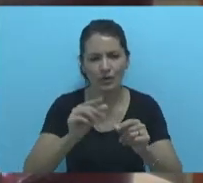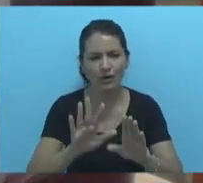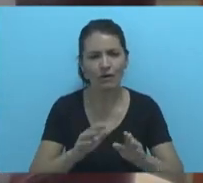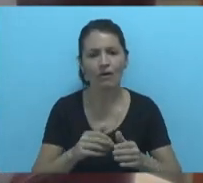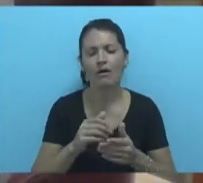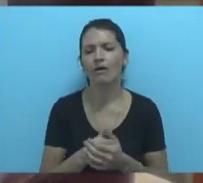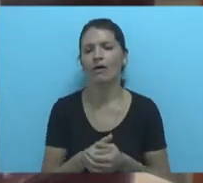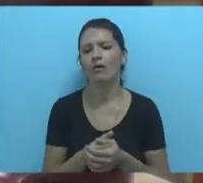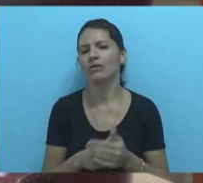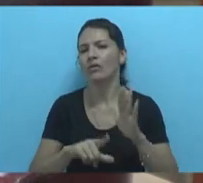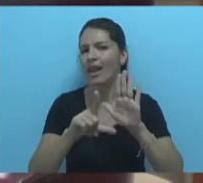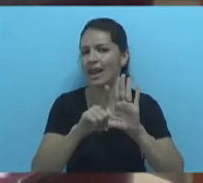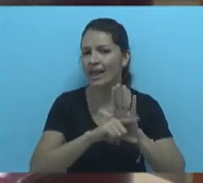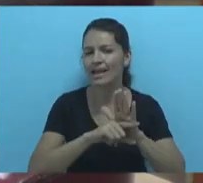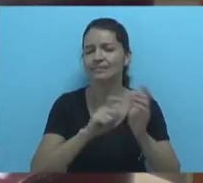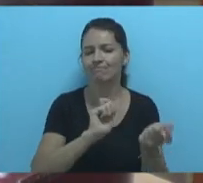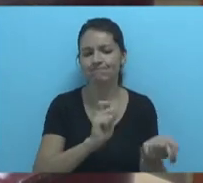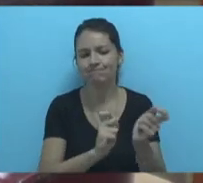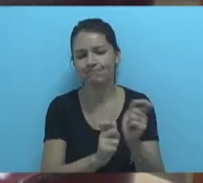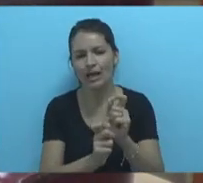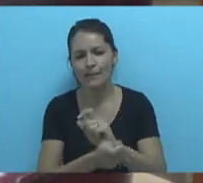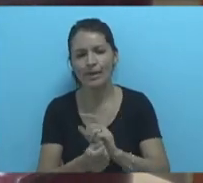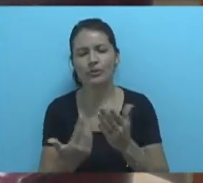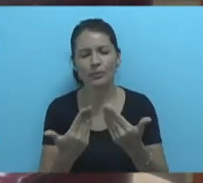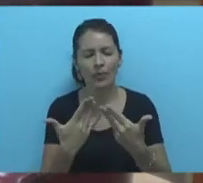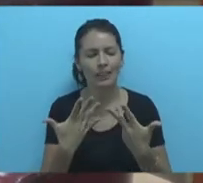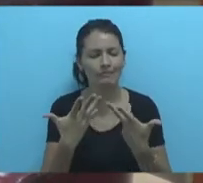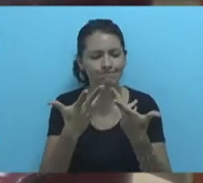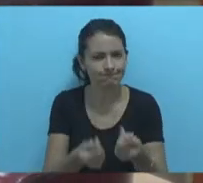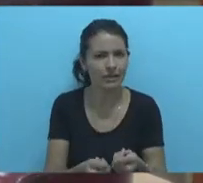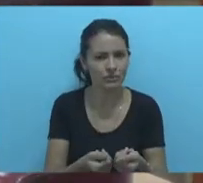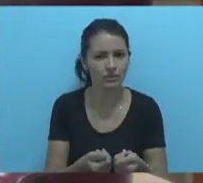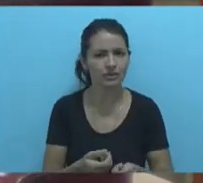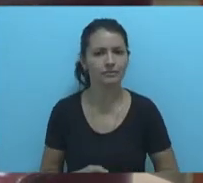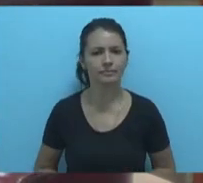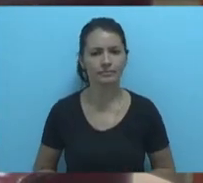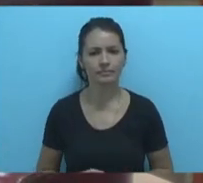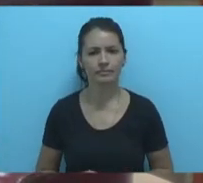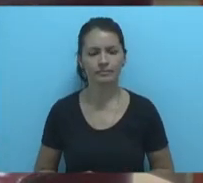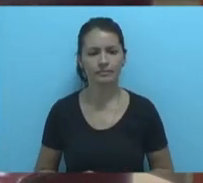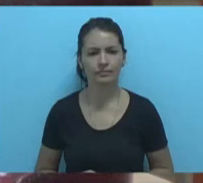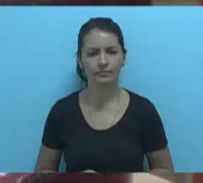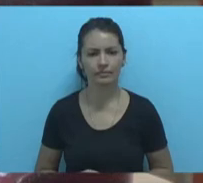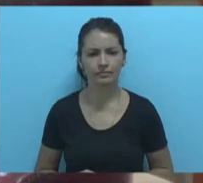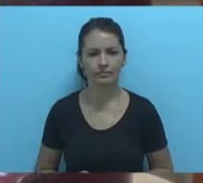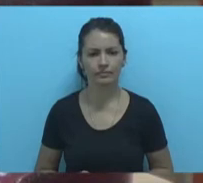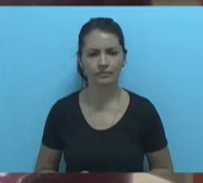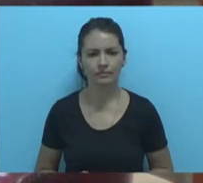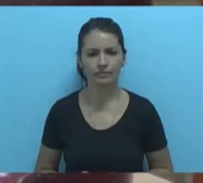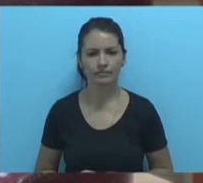internacional con recursos nacionales y recursos provinciales y locales, hicieron que muchas medidas prosperaran. Así